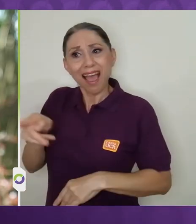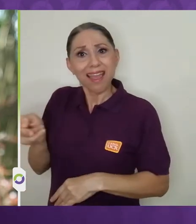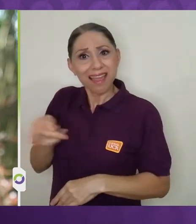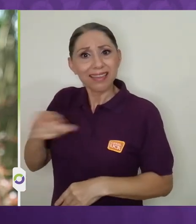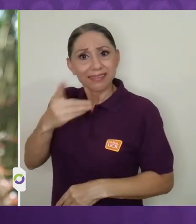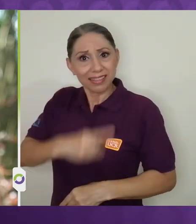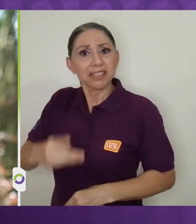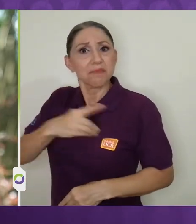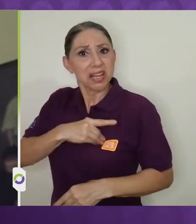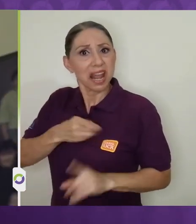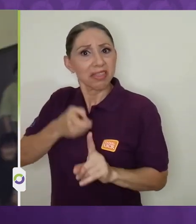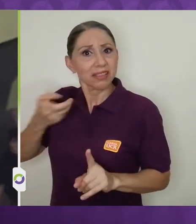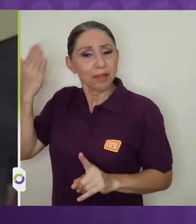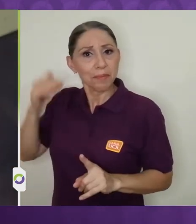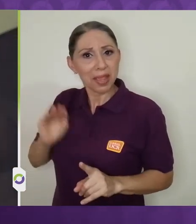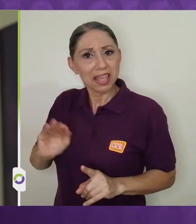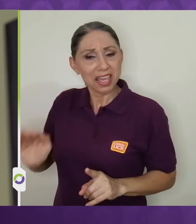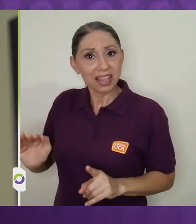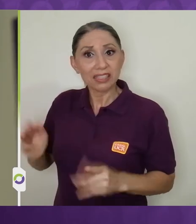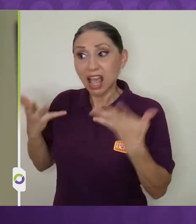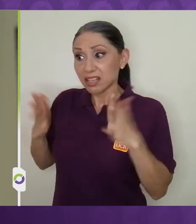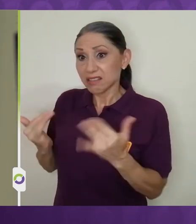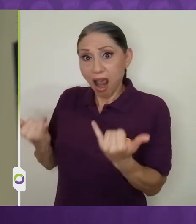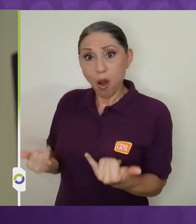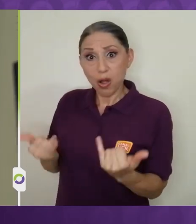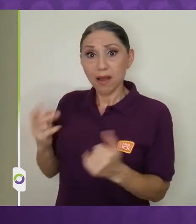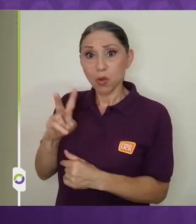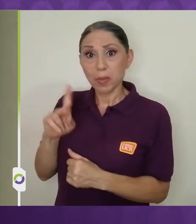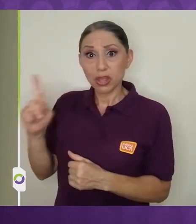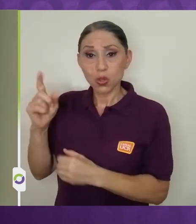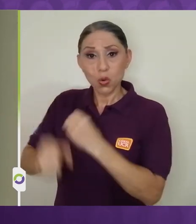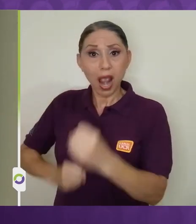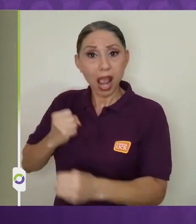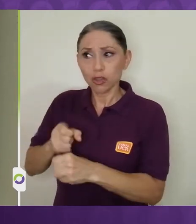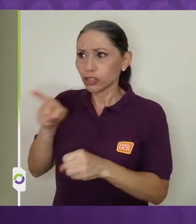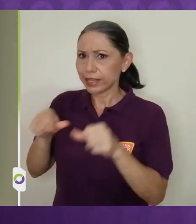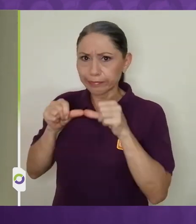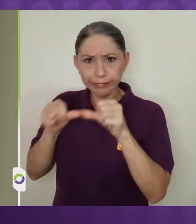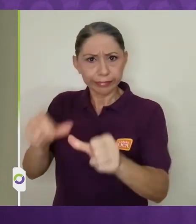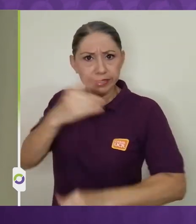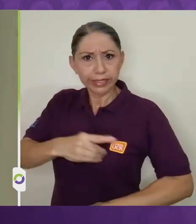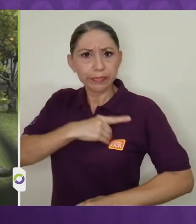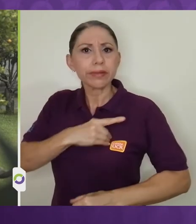pequeñas, y hasta el día de hoy ya ella con 21 años no se la salta.